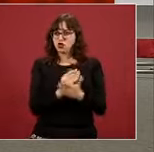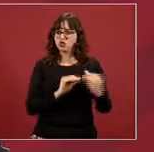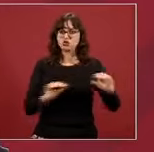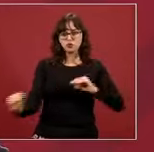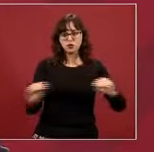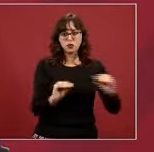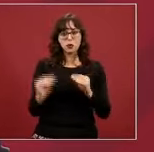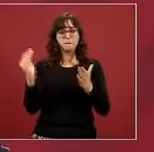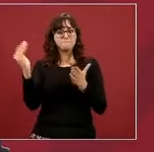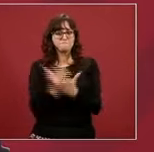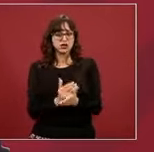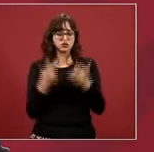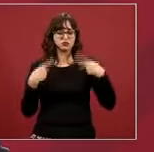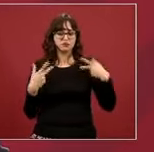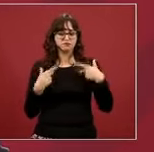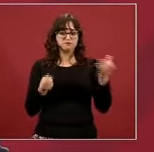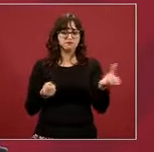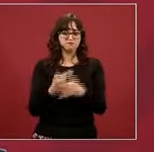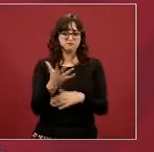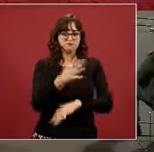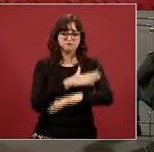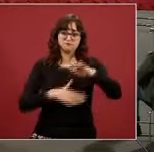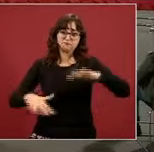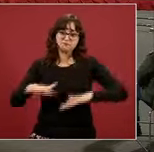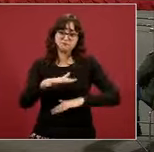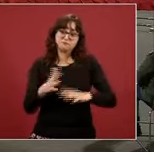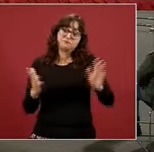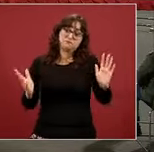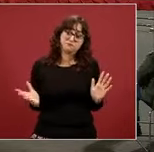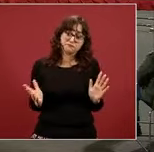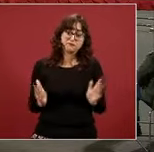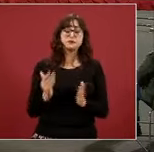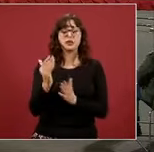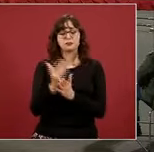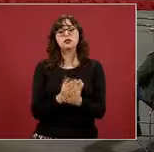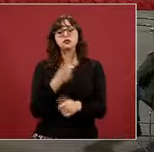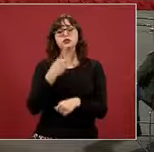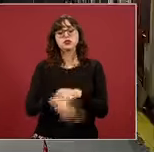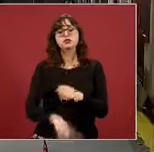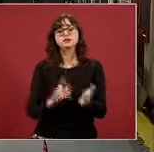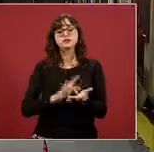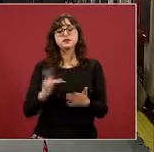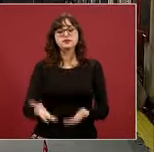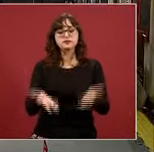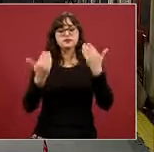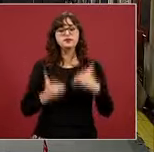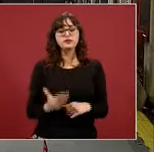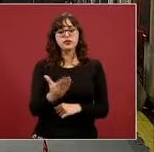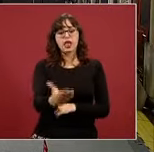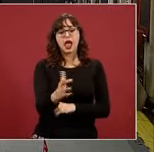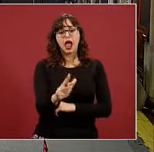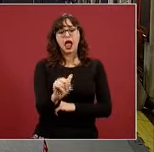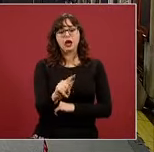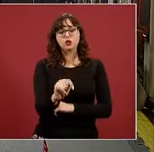consecuencia económica y social. Gracias. Arturo Contreras, pie de página.